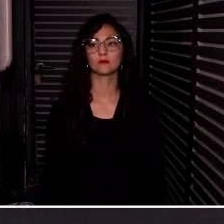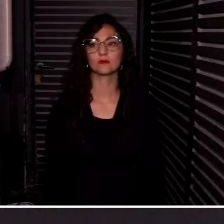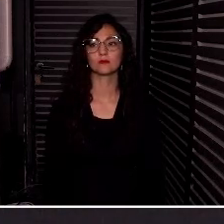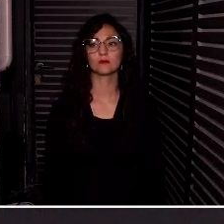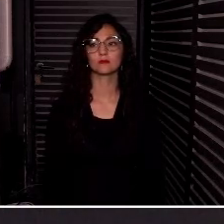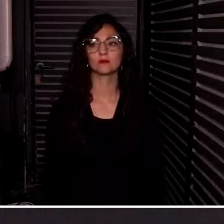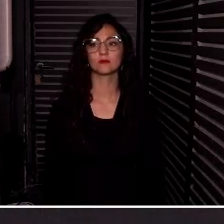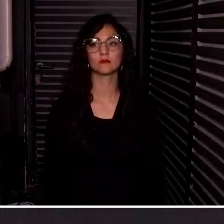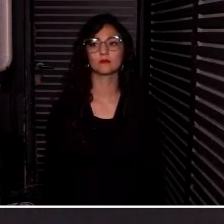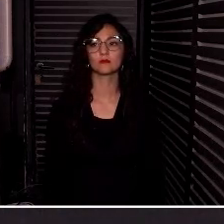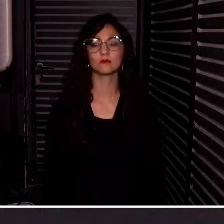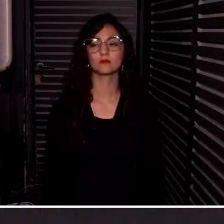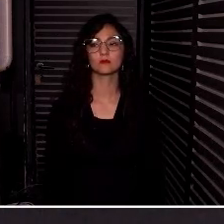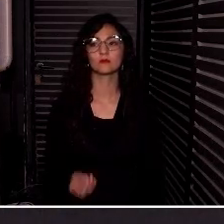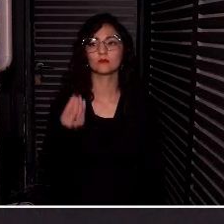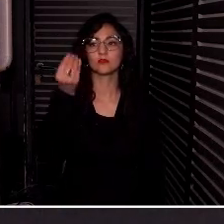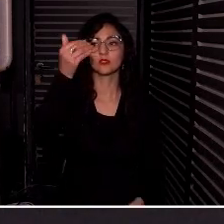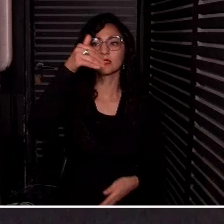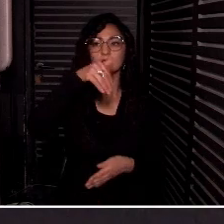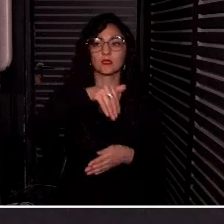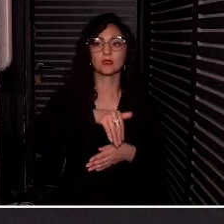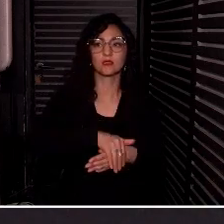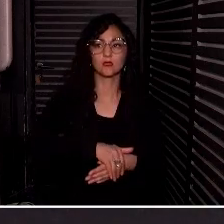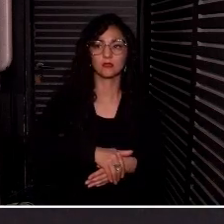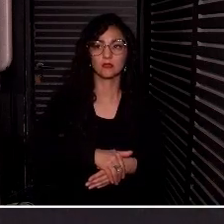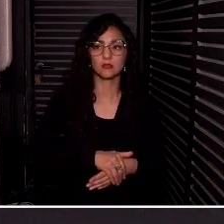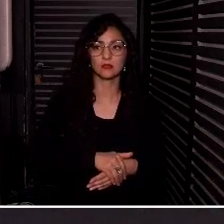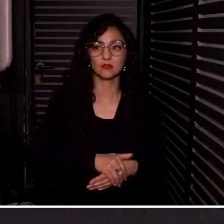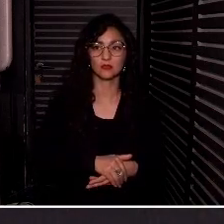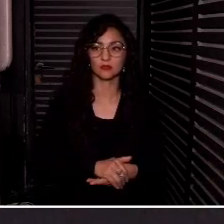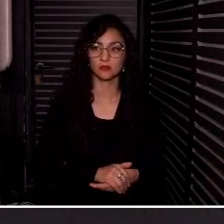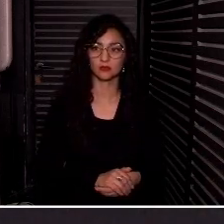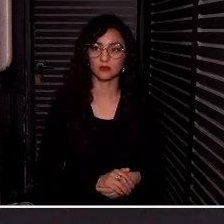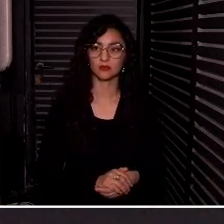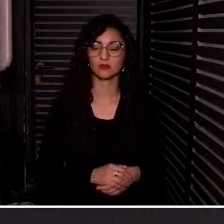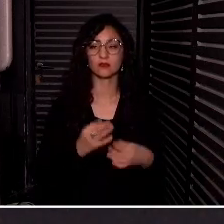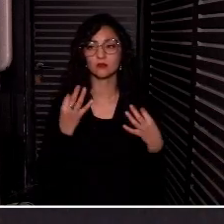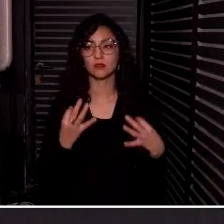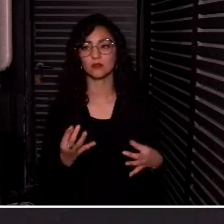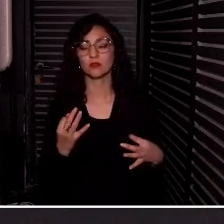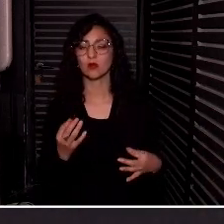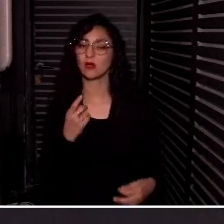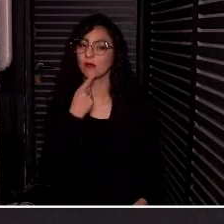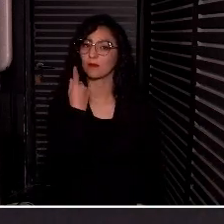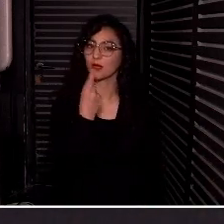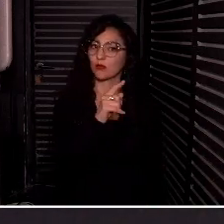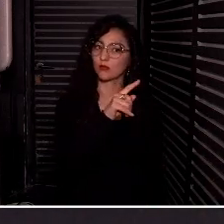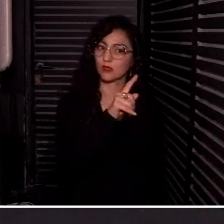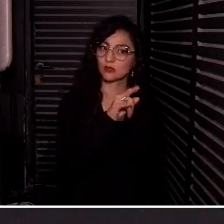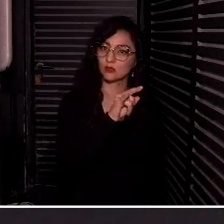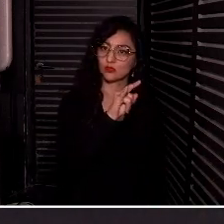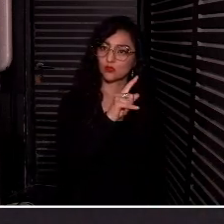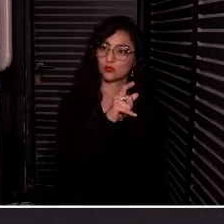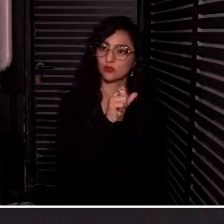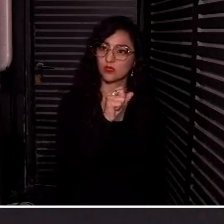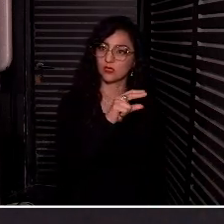otra Buenas tardes Y seguramente la pregunta va a apuntar a doña Susana